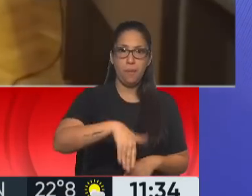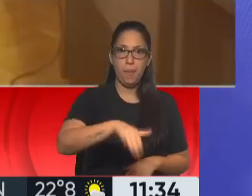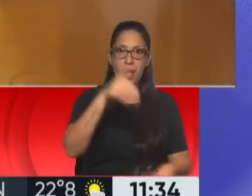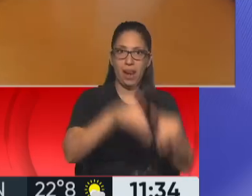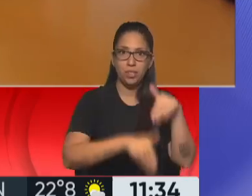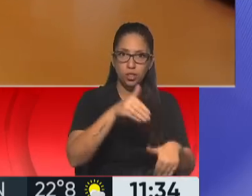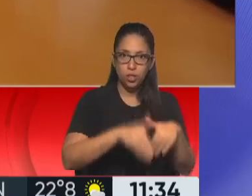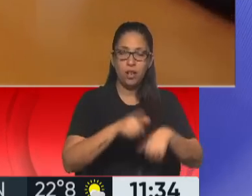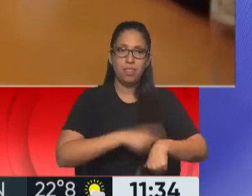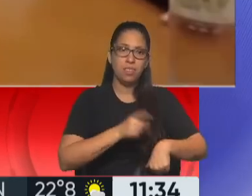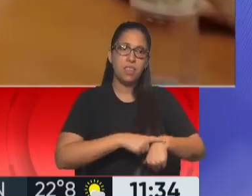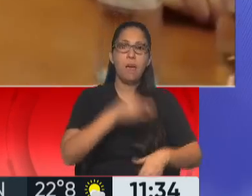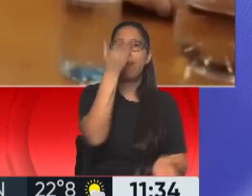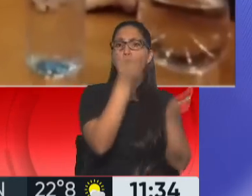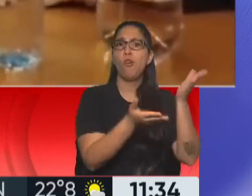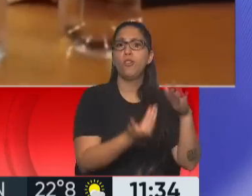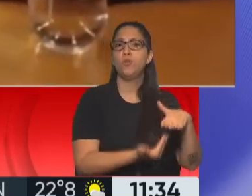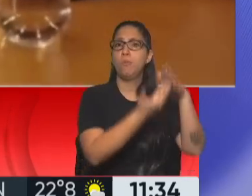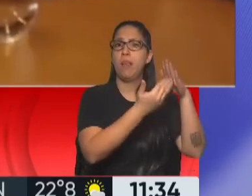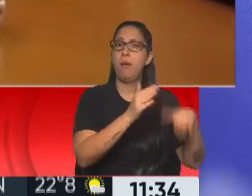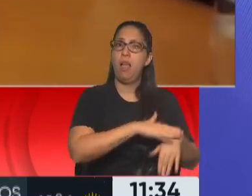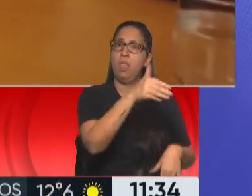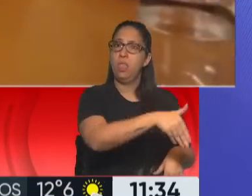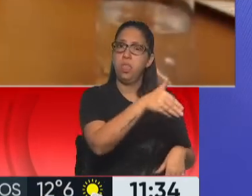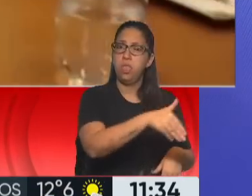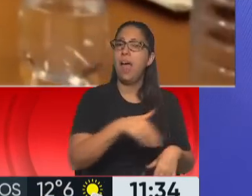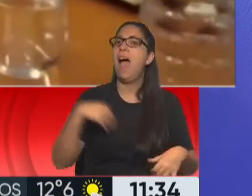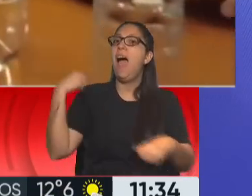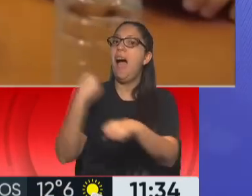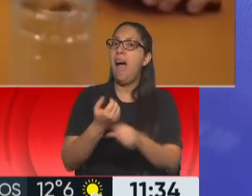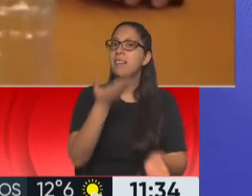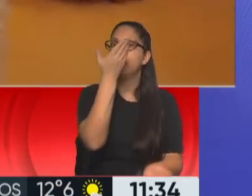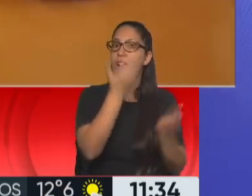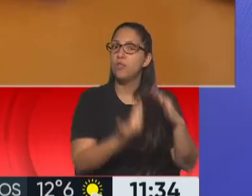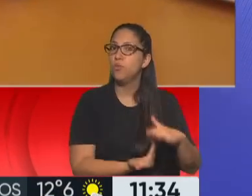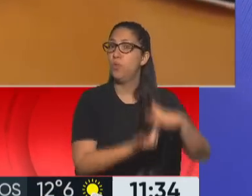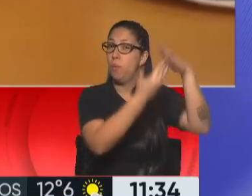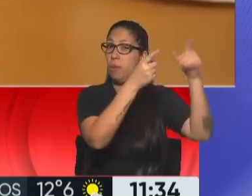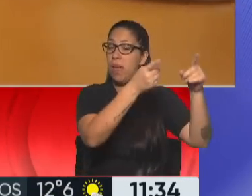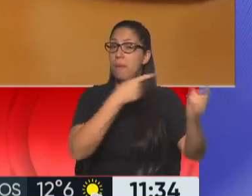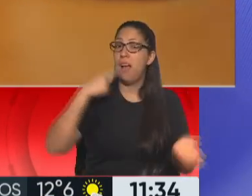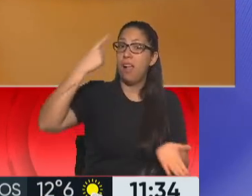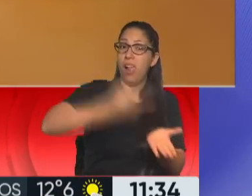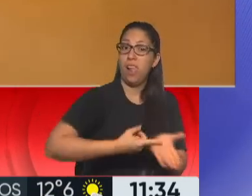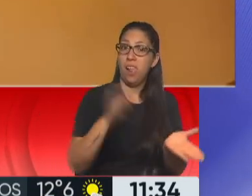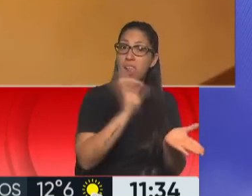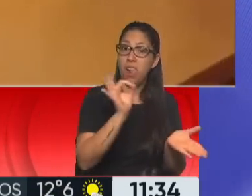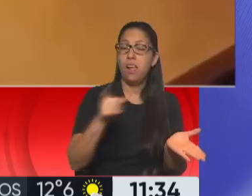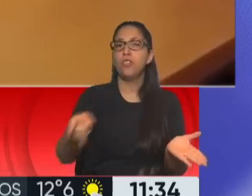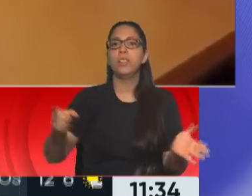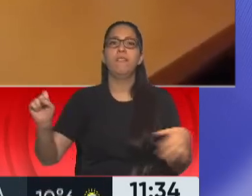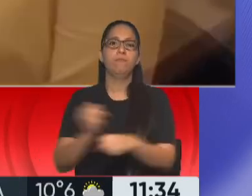los tiempos que a veces se toma la Corte Suprema. Hasta que la Corte Suprema no se expida, el fallo no queda